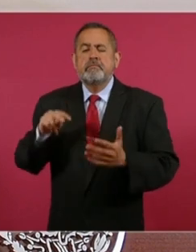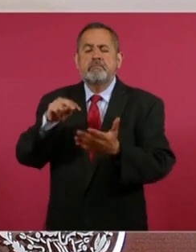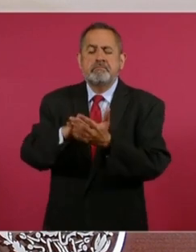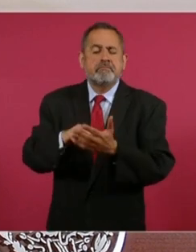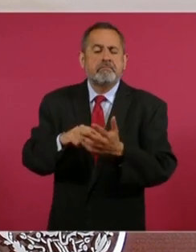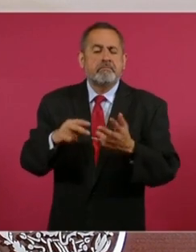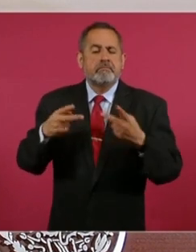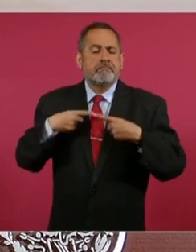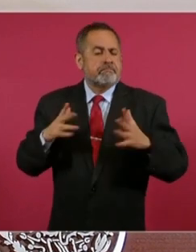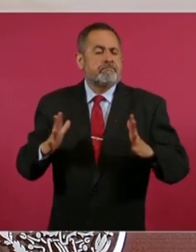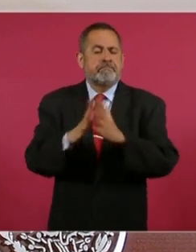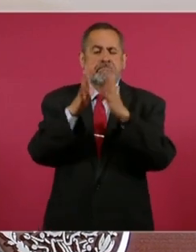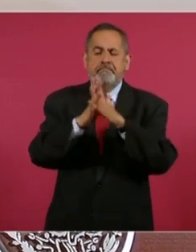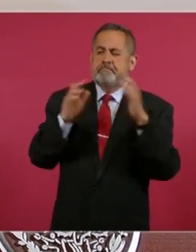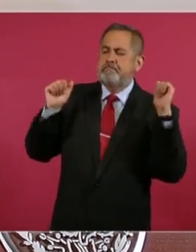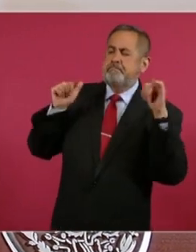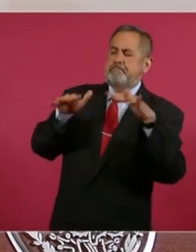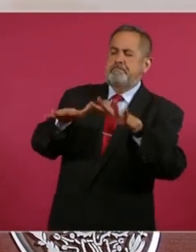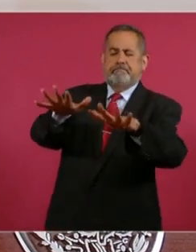participación de ciudadanos,